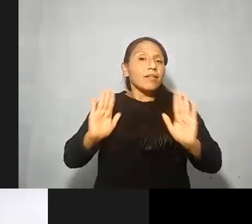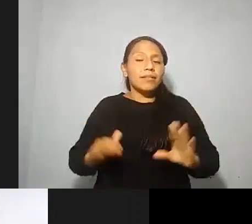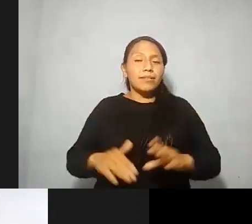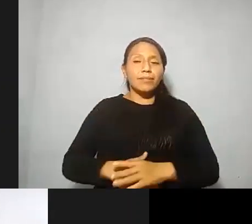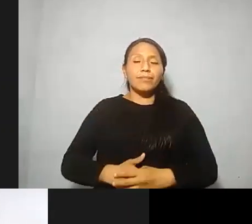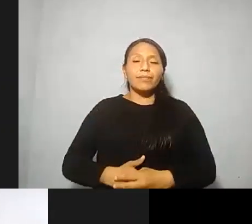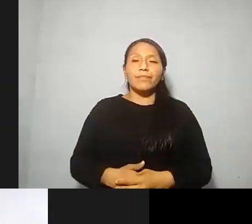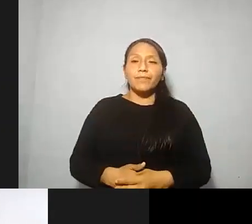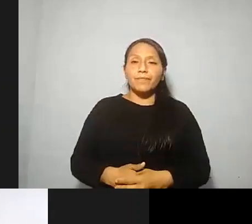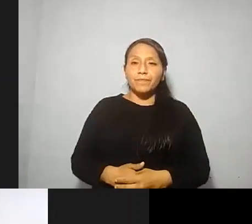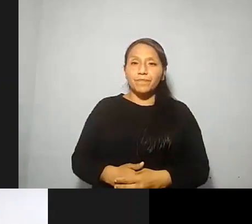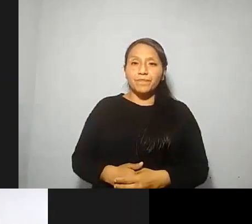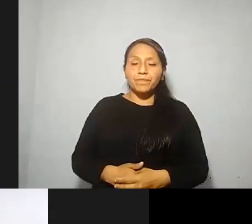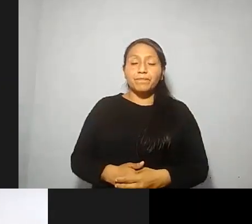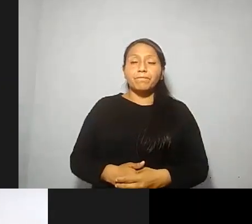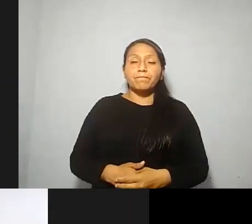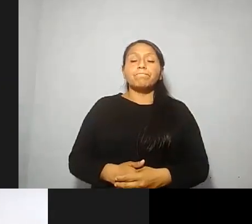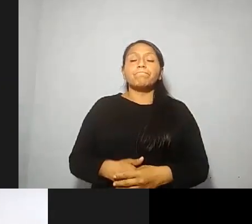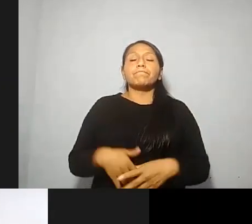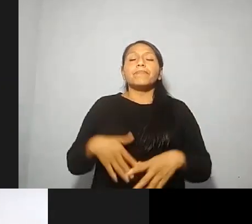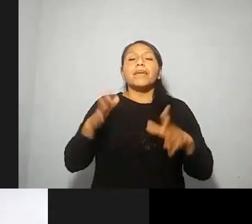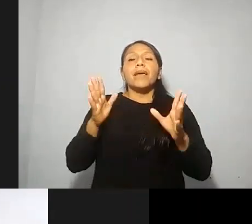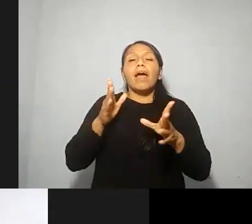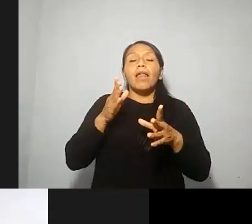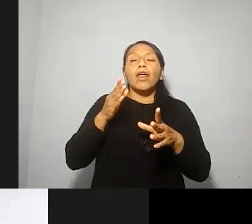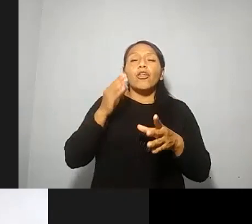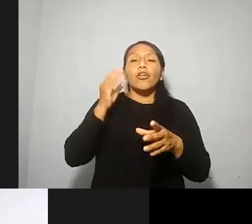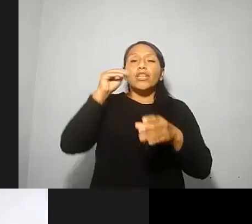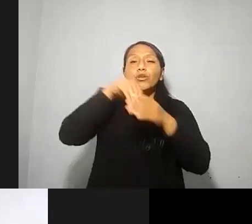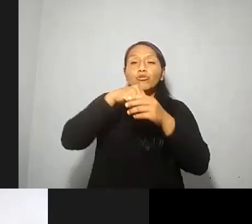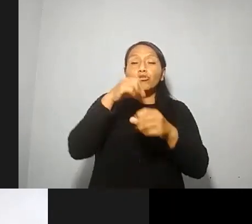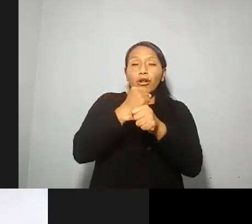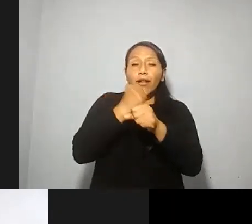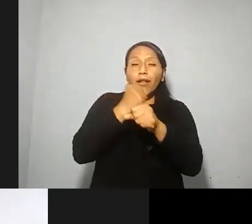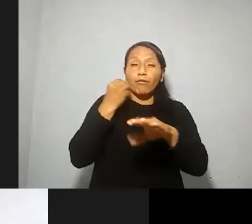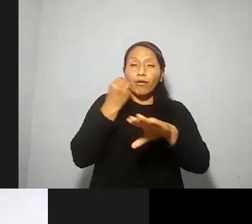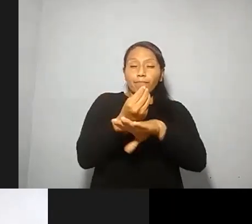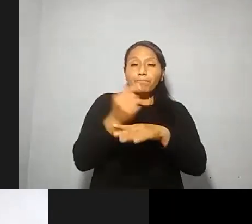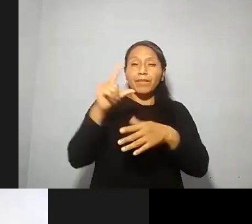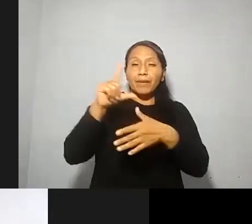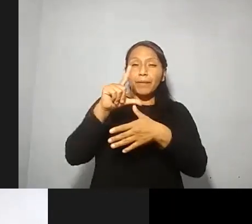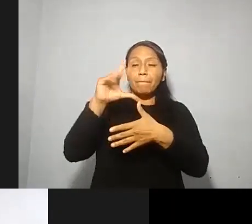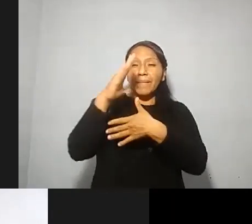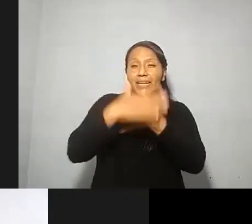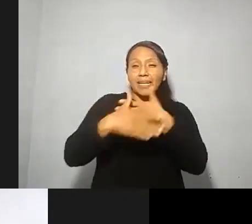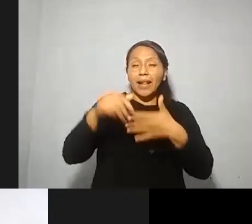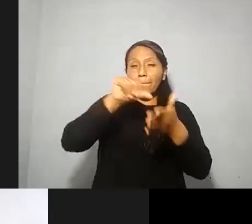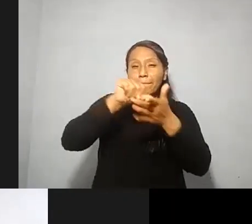En términos de inclusión laboral, en países de América Latina